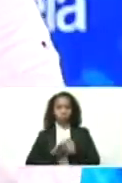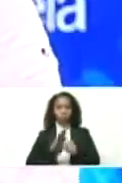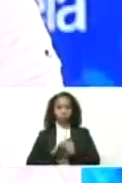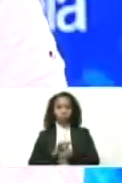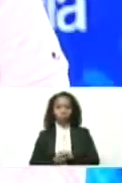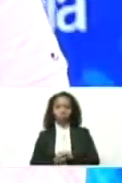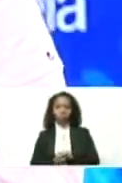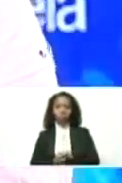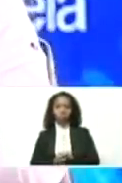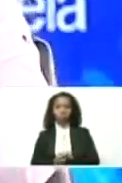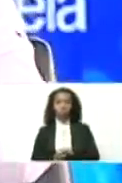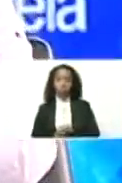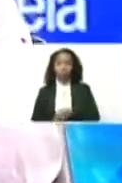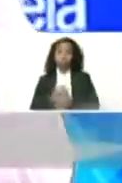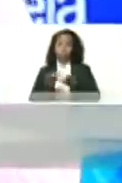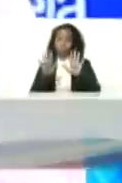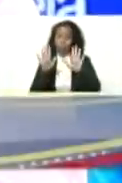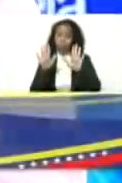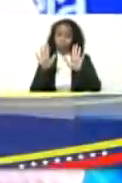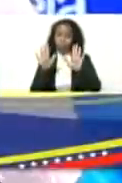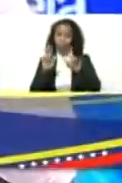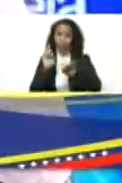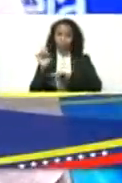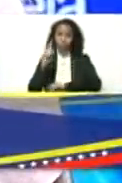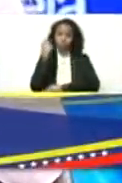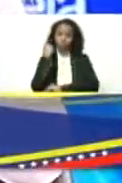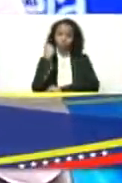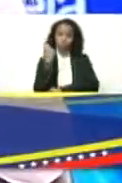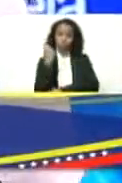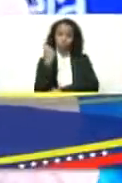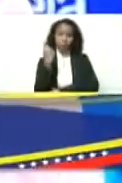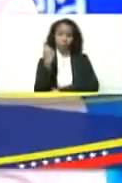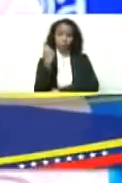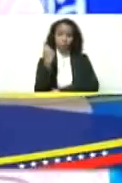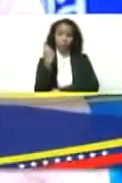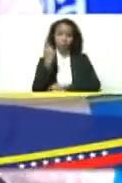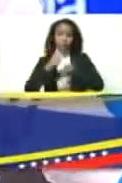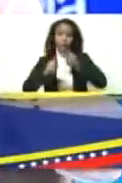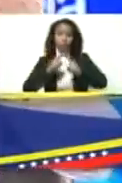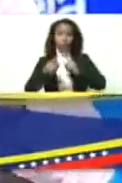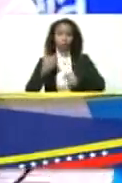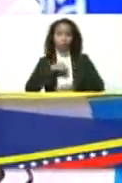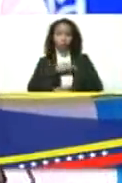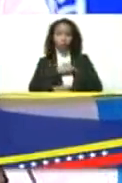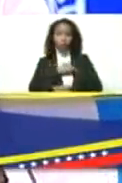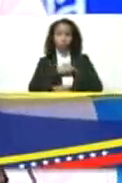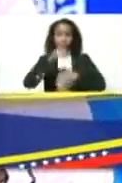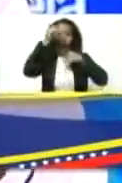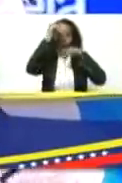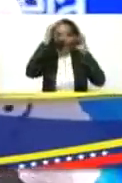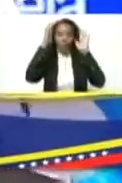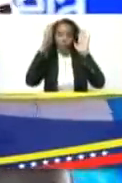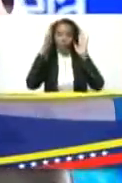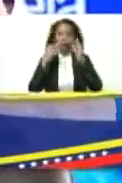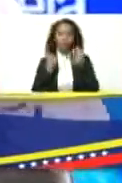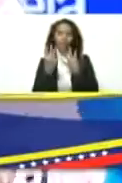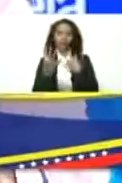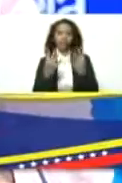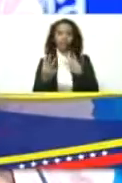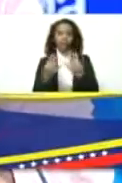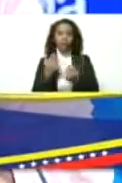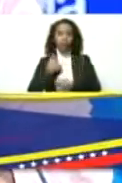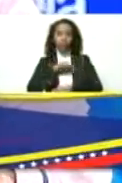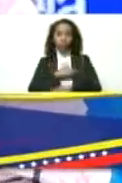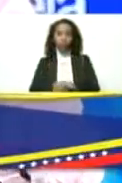Así es, presidente. Precisamente esa es una de las cosas que estamos atendiendo a través de la feria.